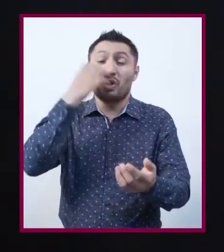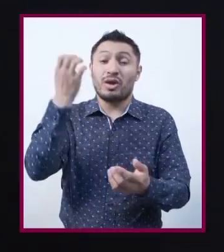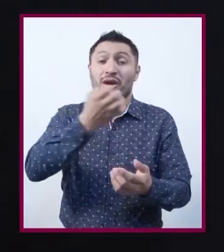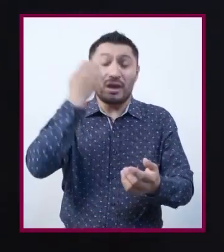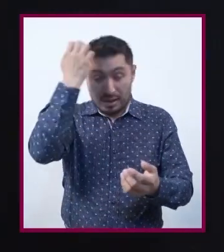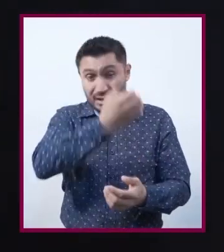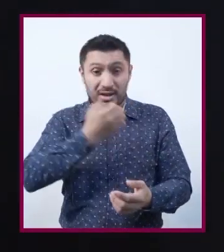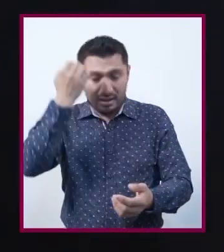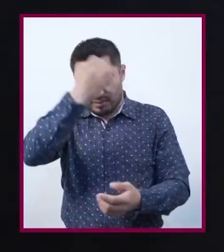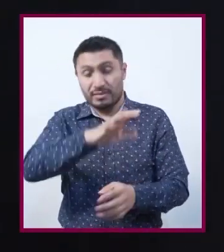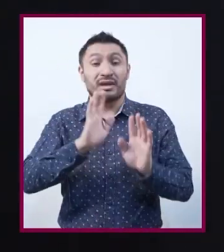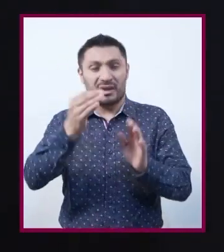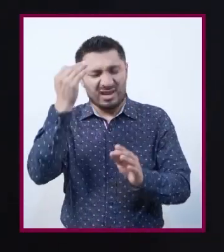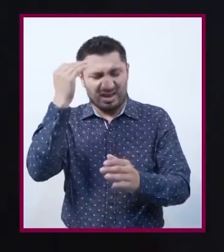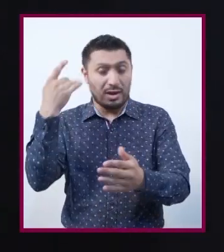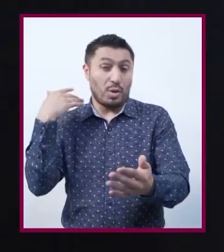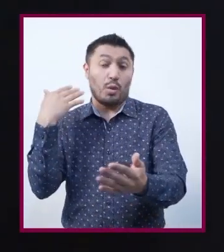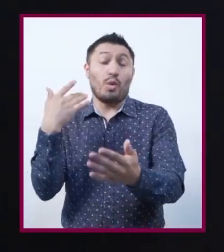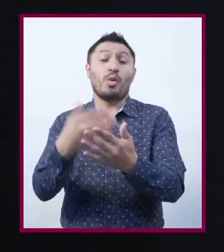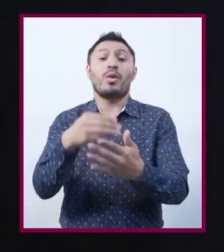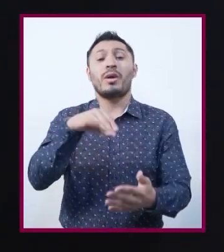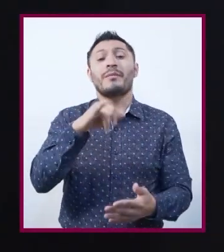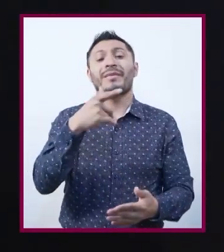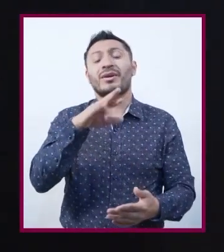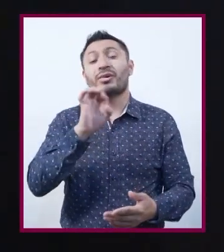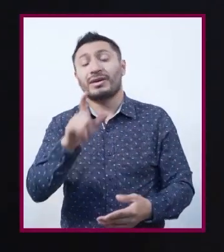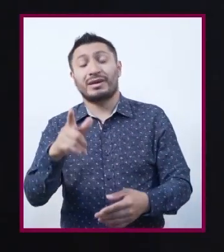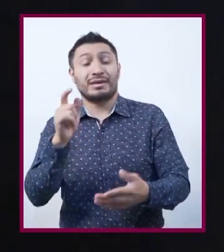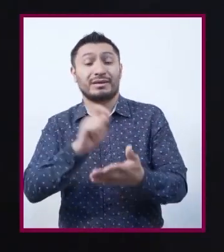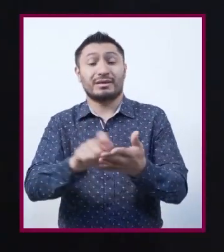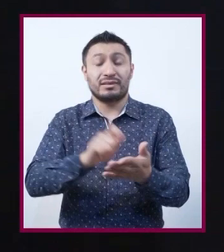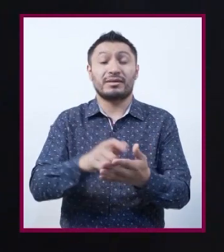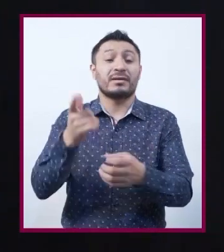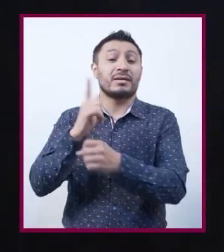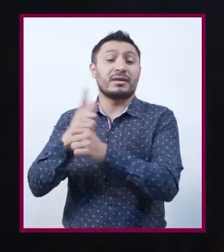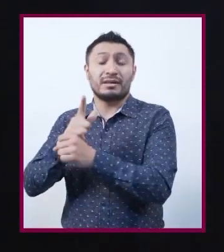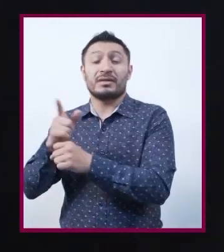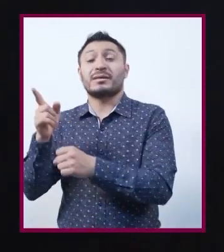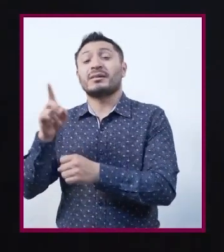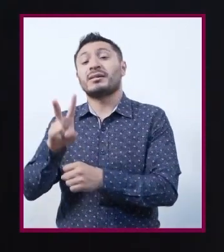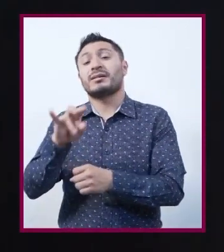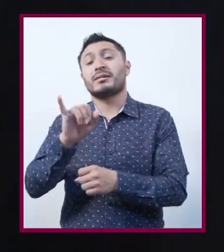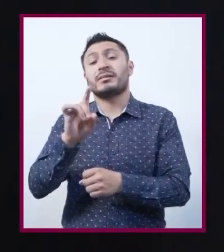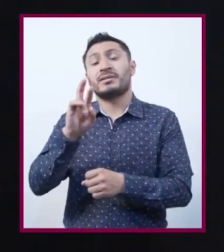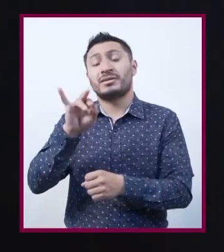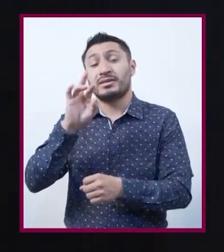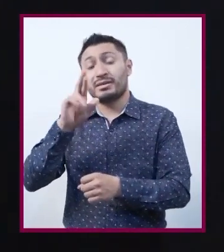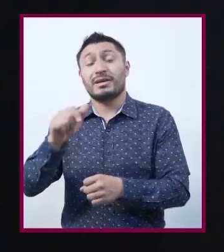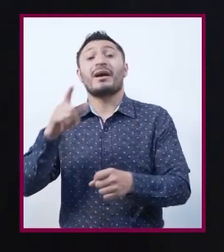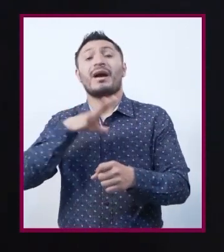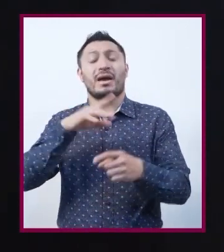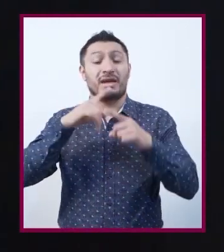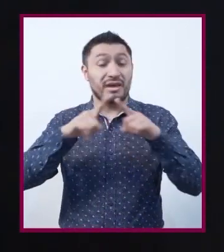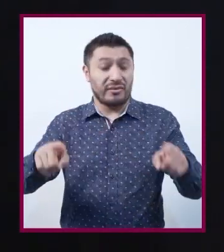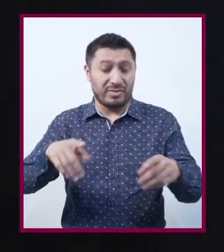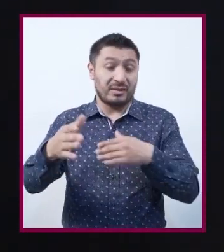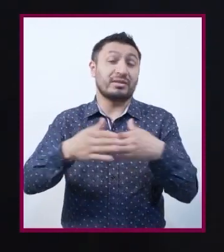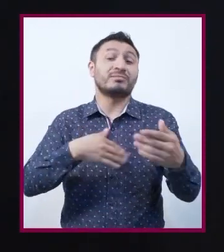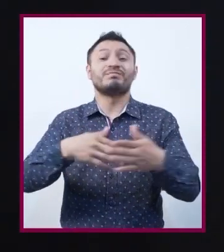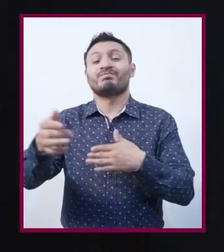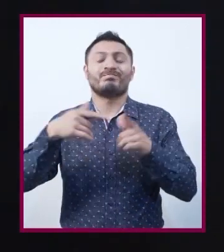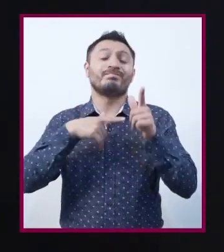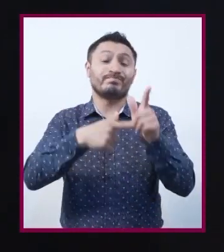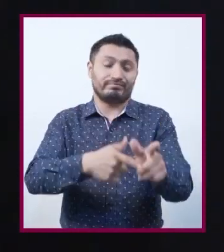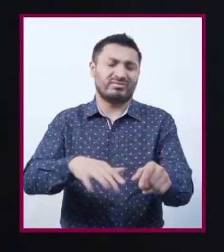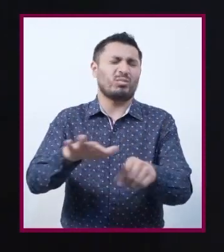examen. Aunque ha pasado mucho tiempo desde que Miguel de Cervantes escribiera El licenciado Vidriera, la referencia resulta